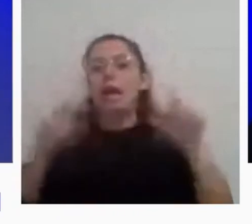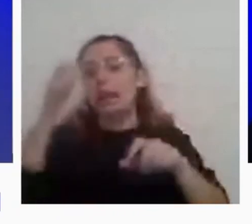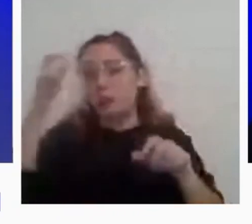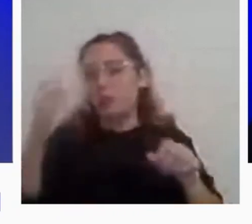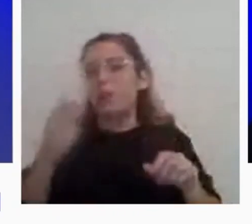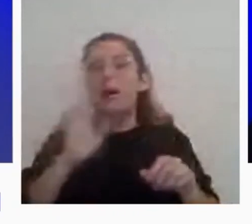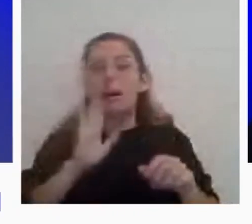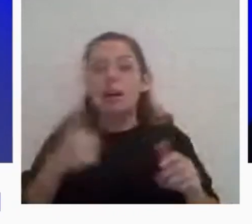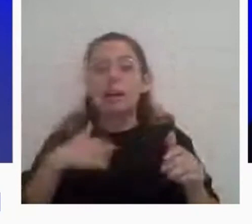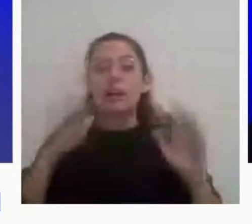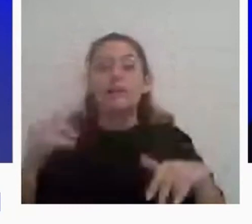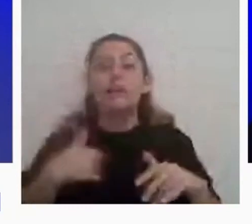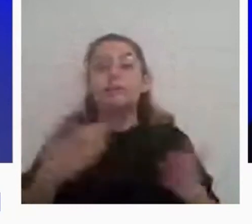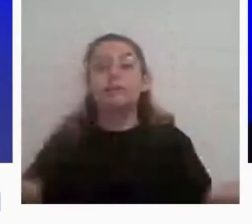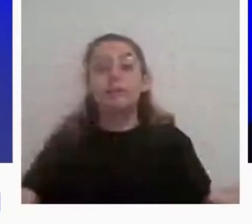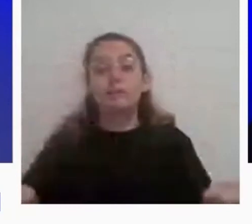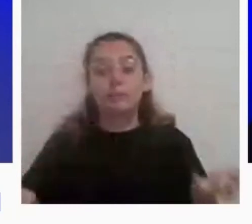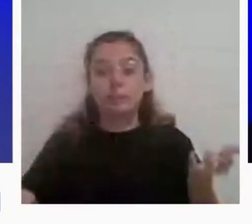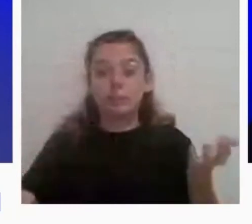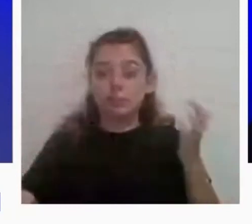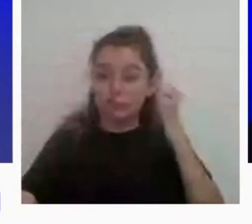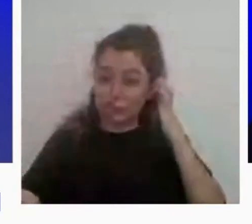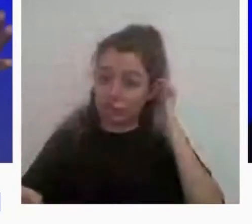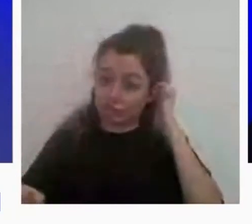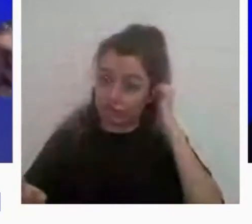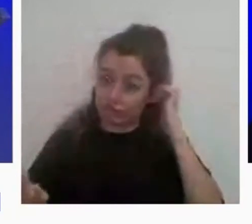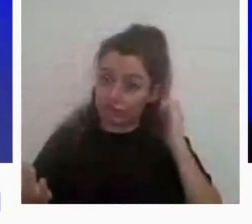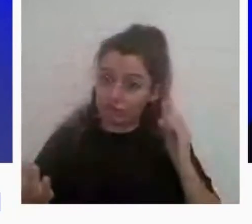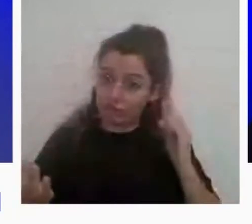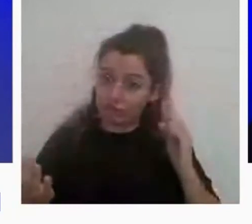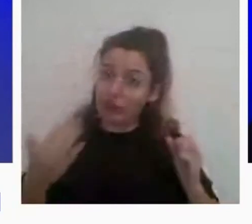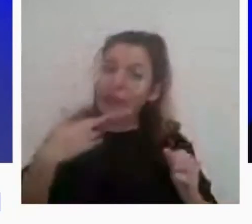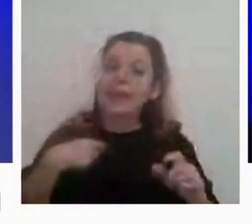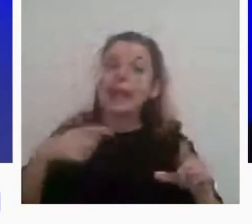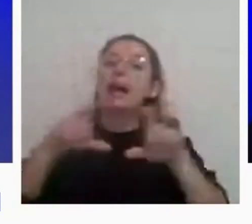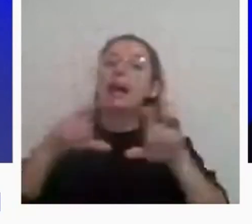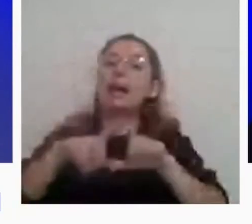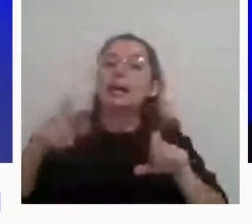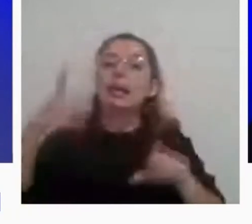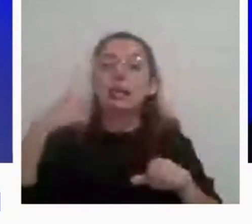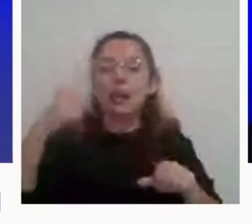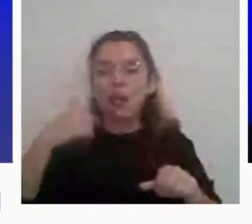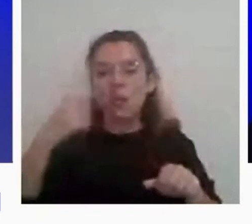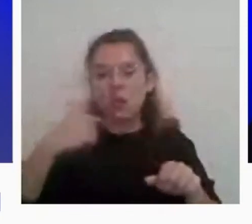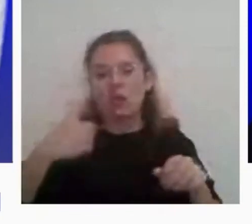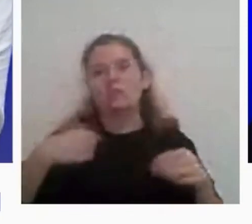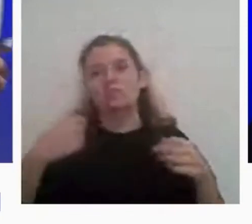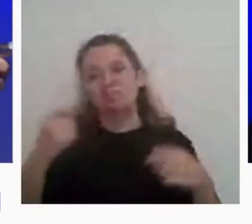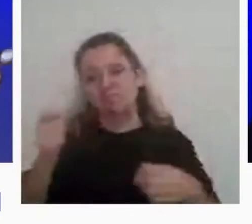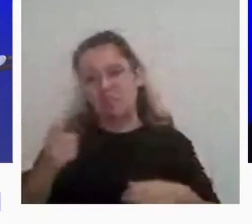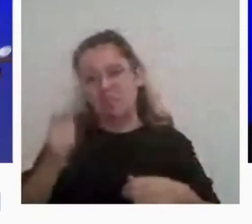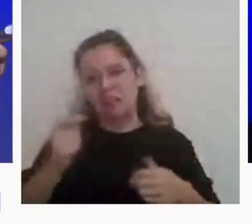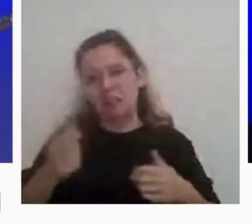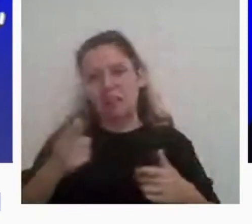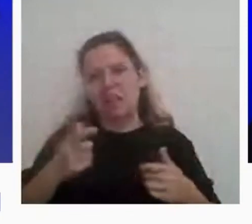mal, pero al final la edad de las agencias más tradicionales suele ser alta, hablo a una noción no